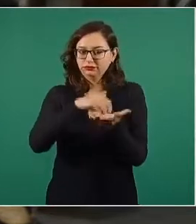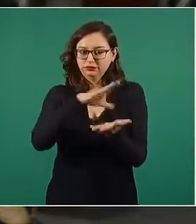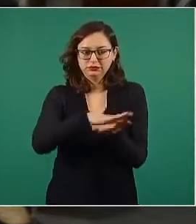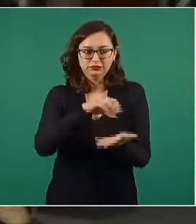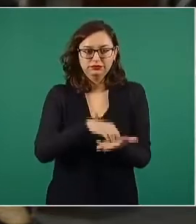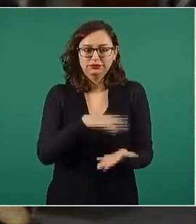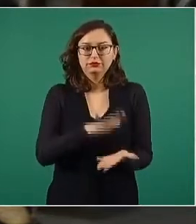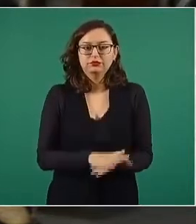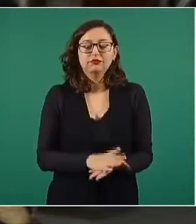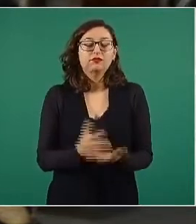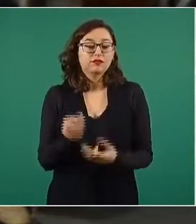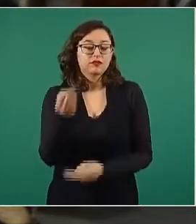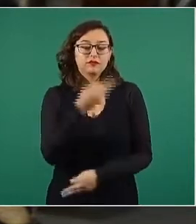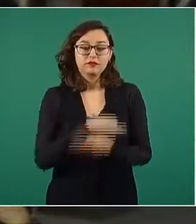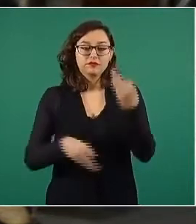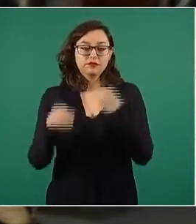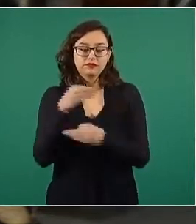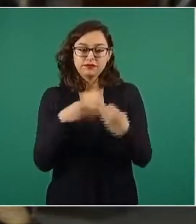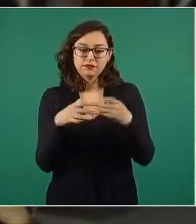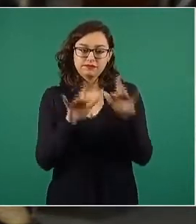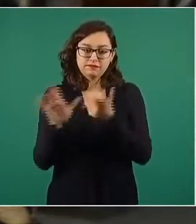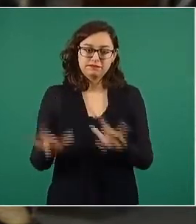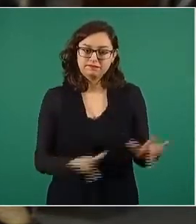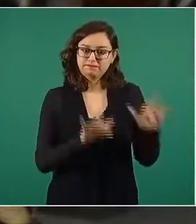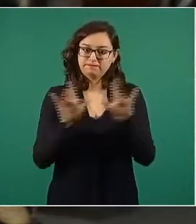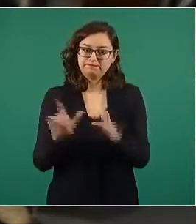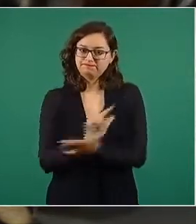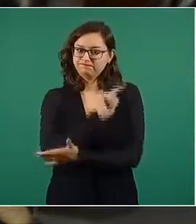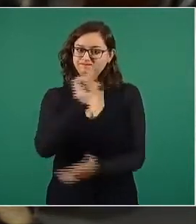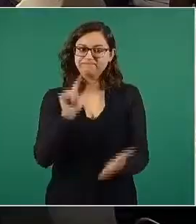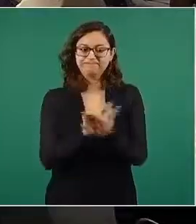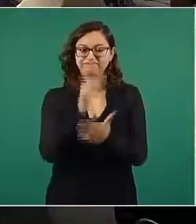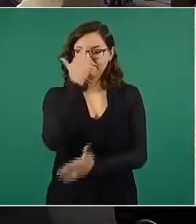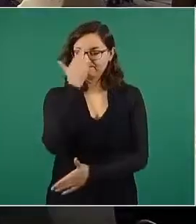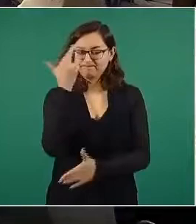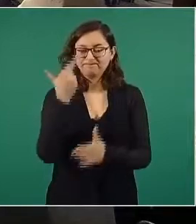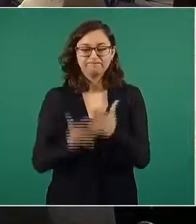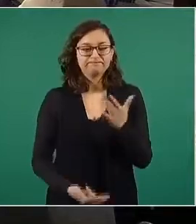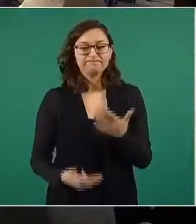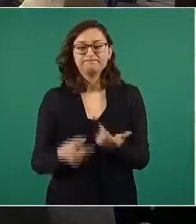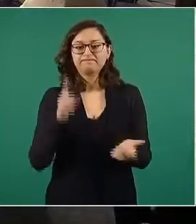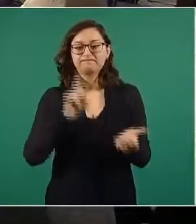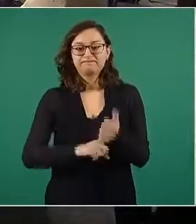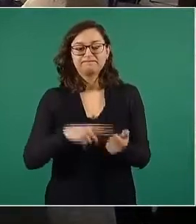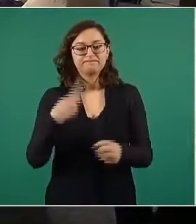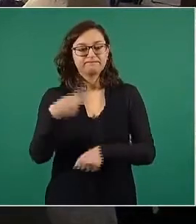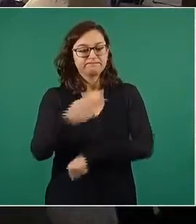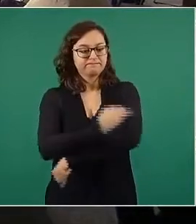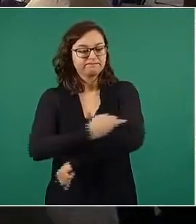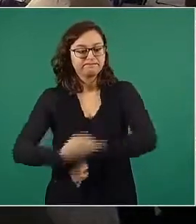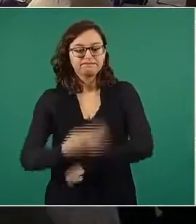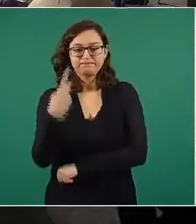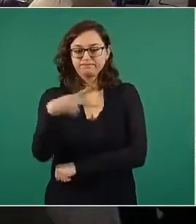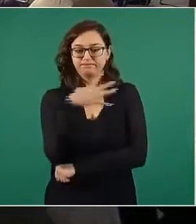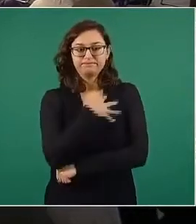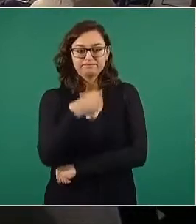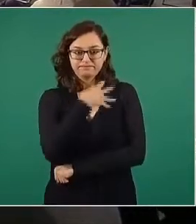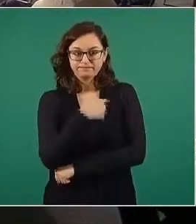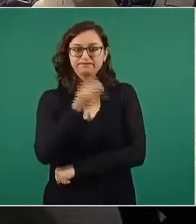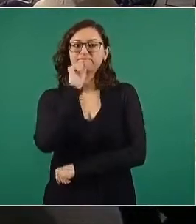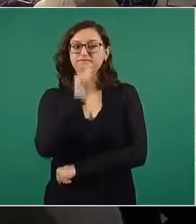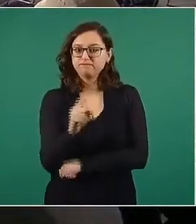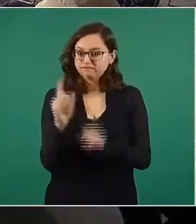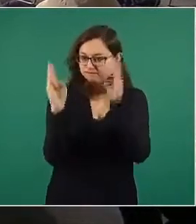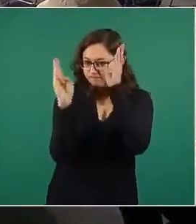estos grabados ilegalmente, por supuesto. Tenemos audios de su familia, sus hijos, etcétera,